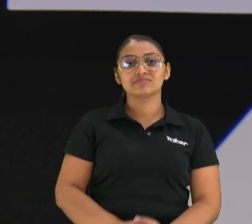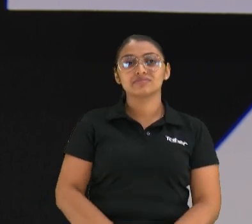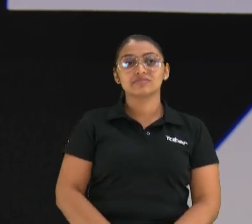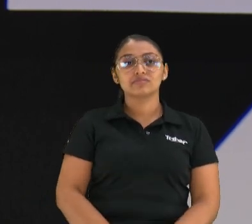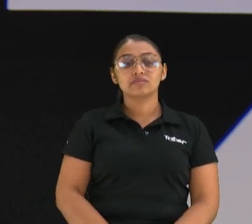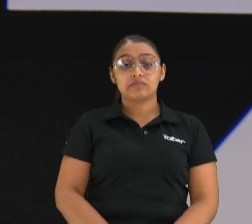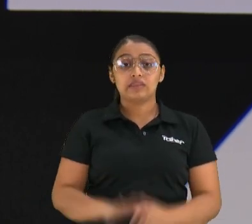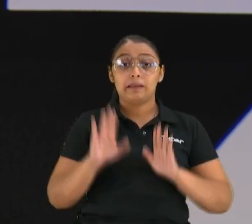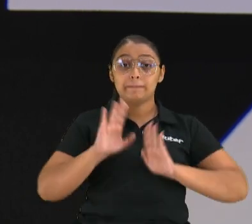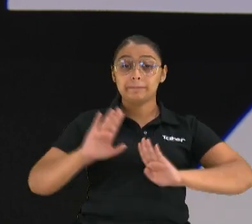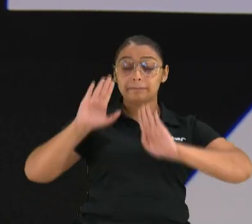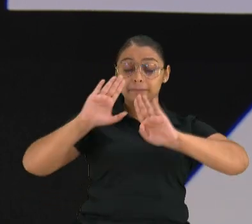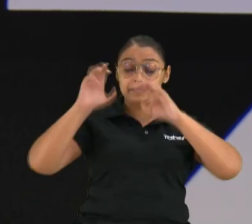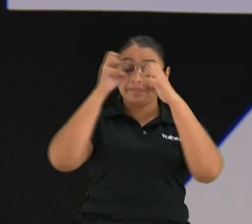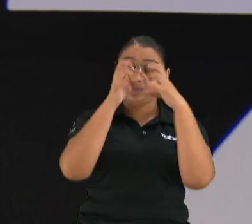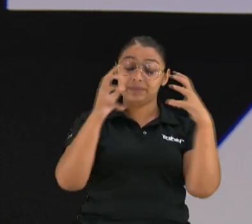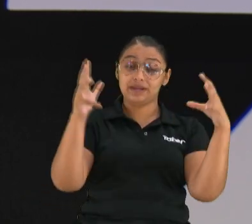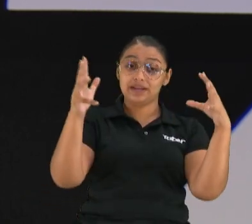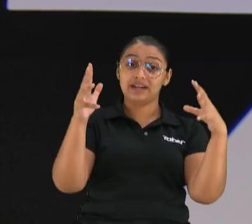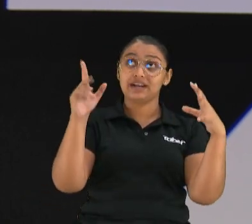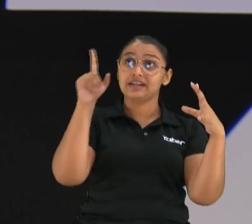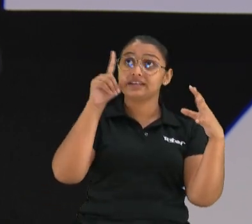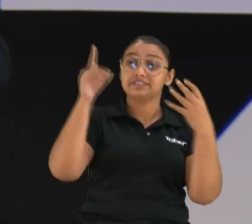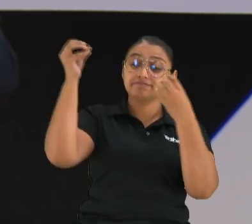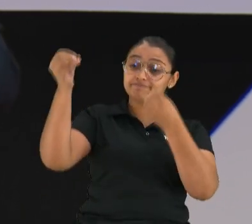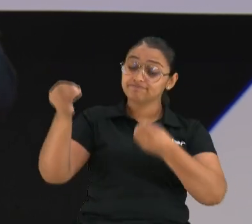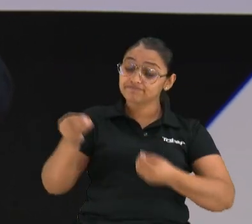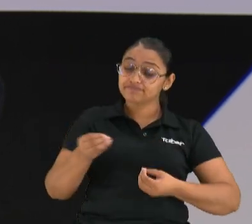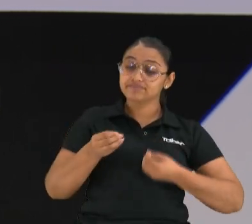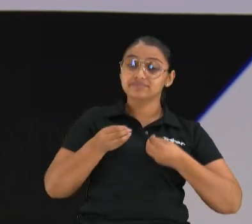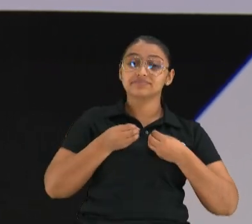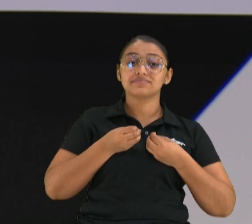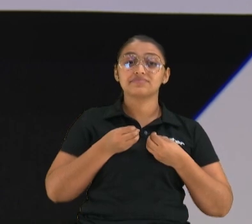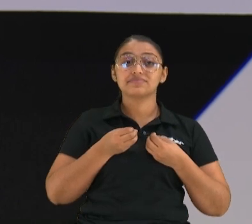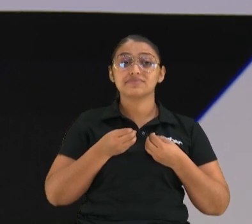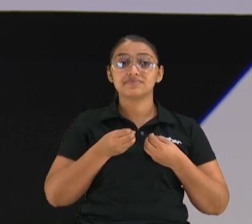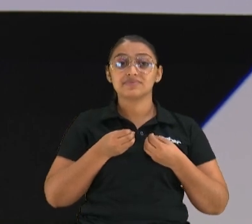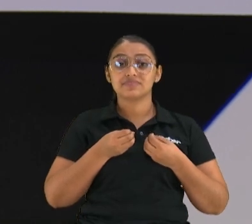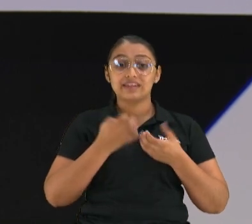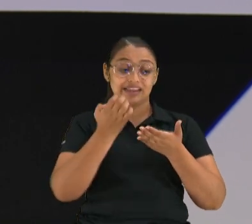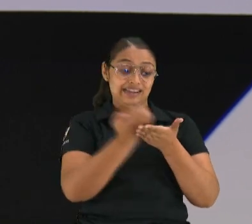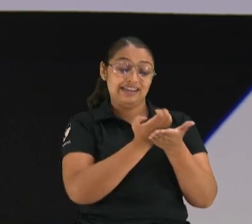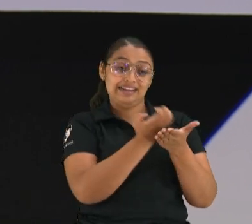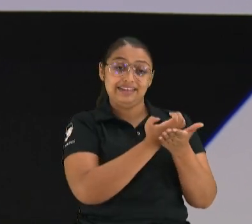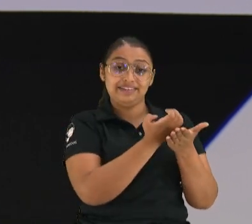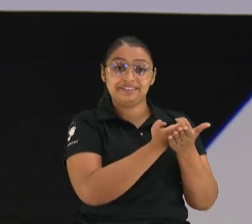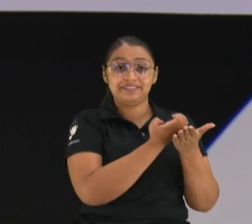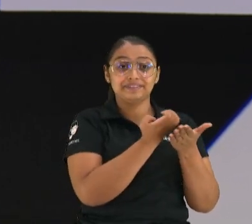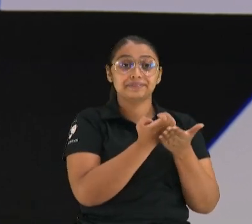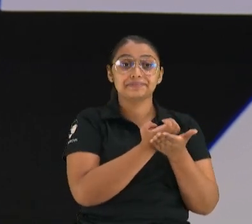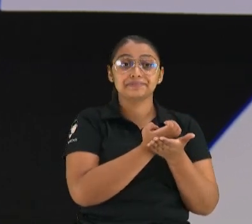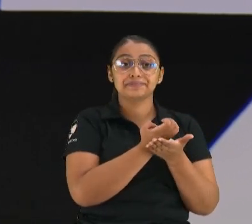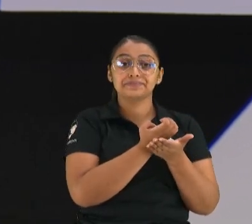el milagro más grande que hemos recibido todos acá el día de hoy es el evangelio